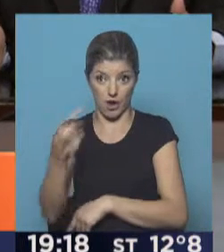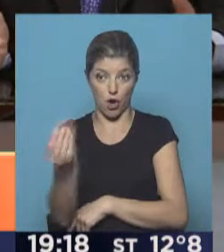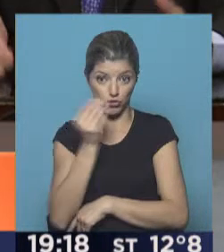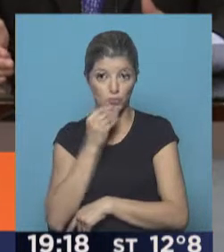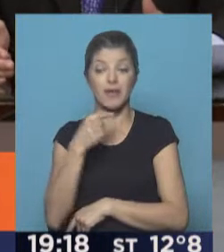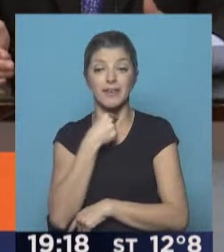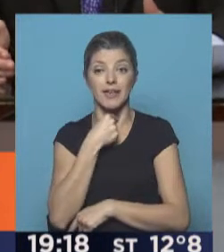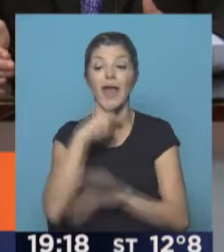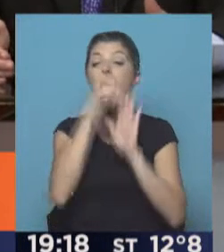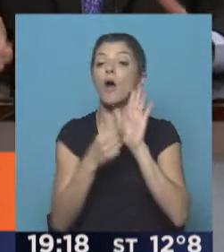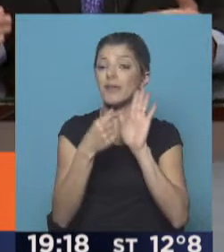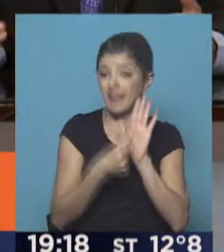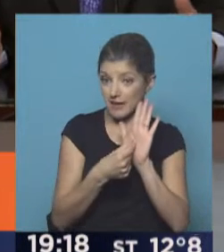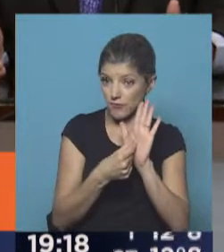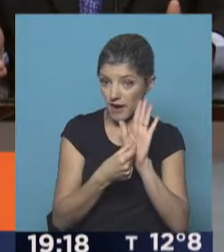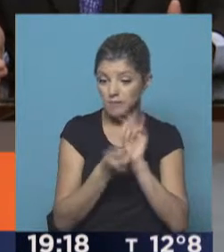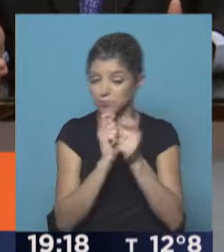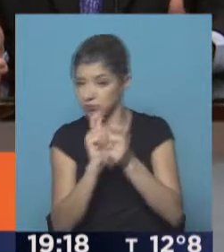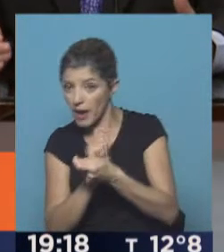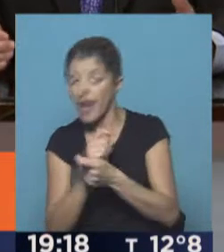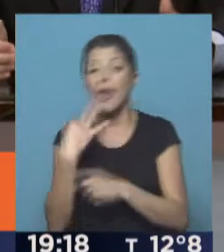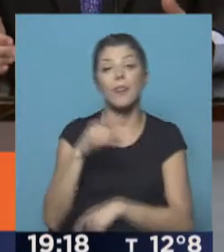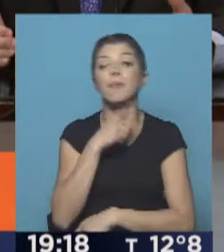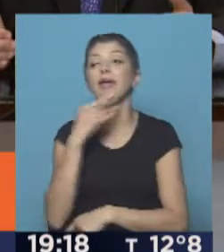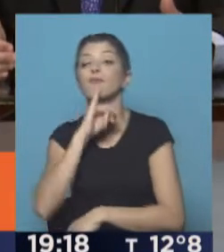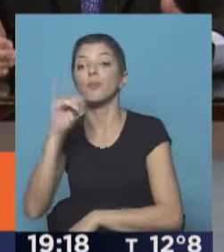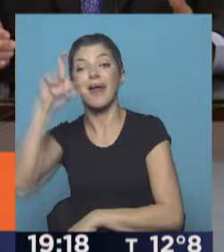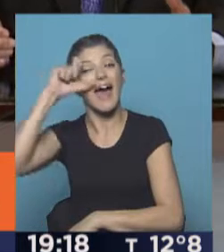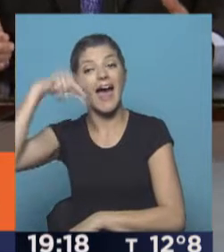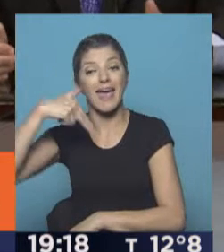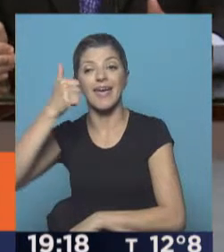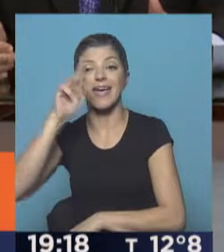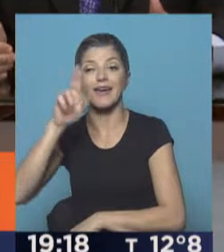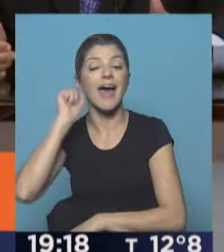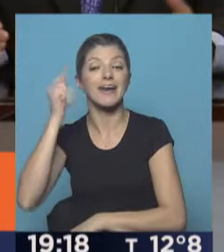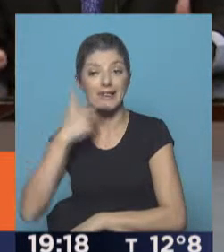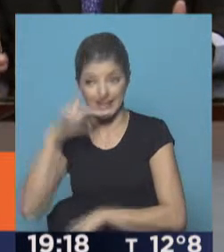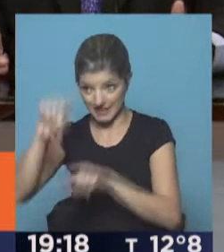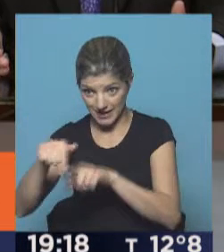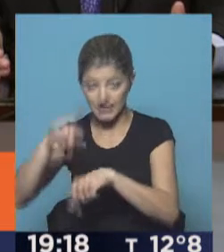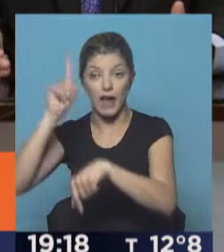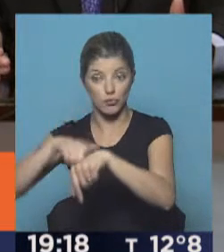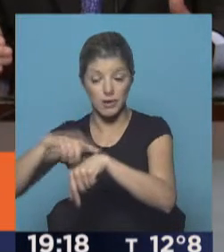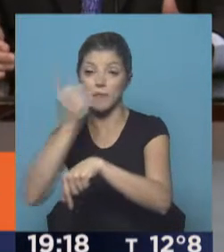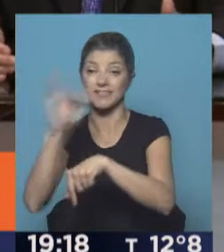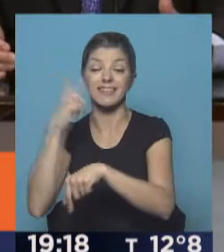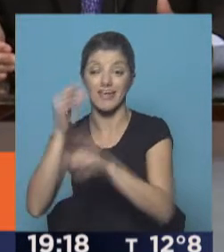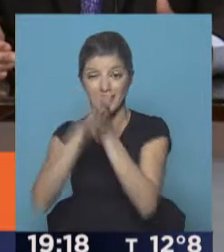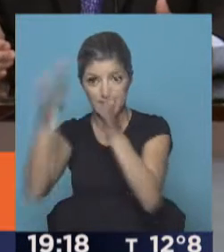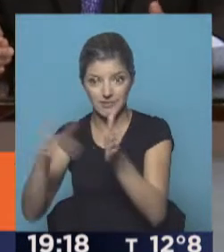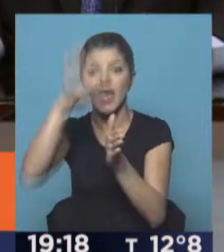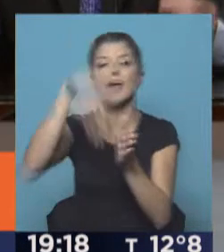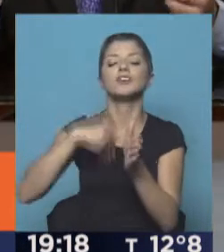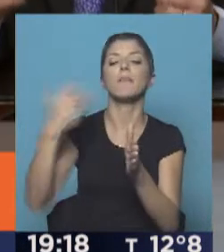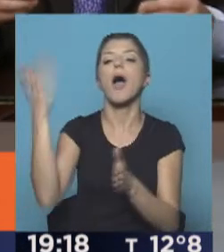tipo de tarifa de transporte o distribución, tiene que informarle al Enargas y la Enargas dentro de los 60 días tiene que convocar a una